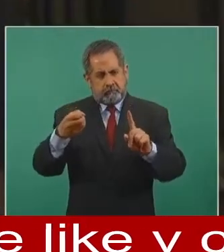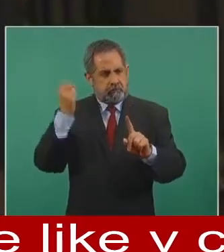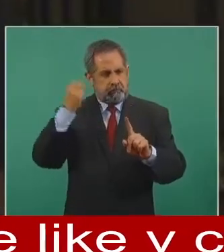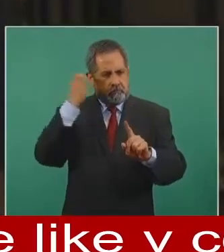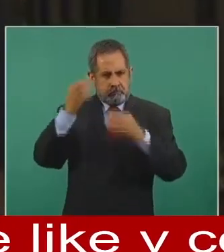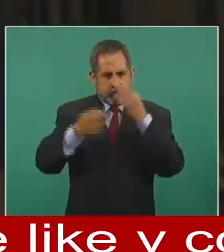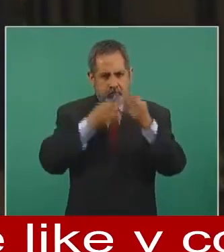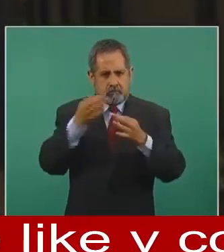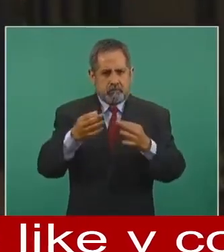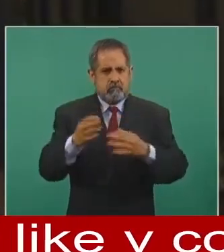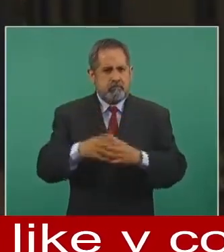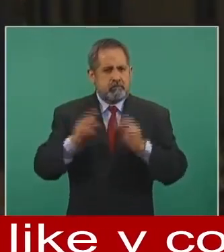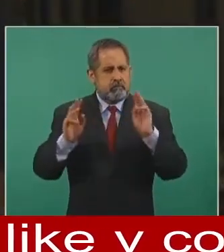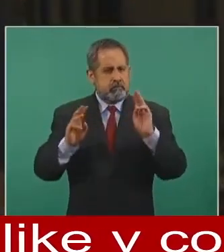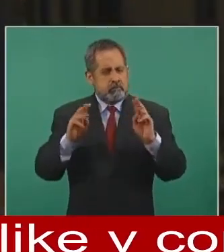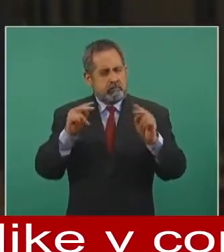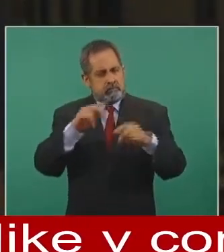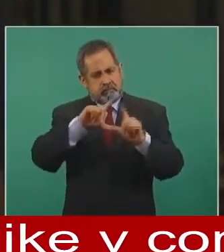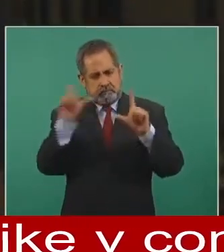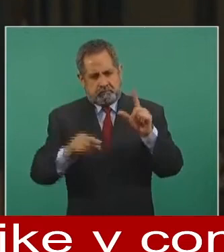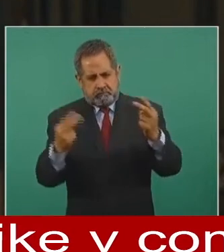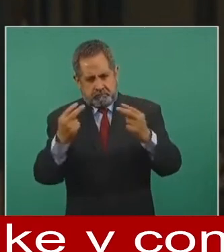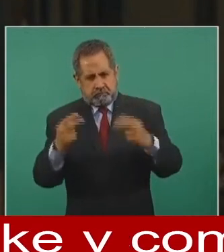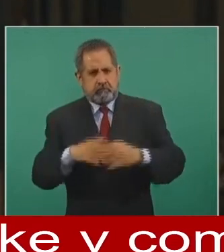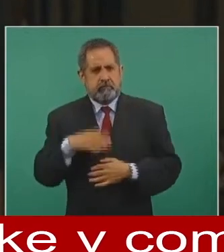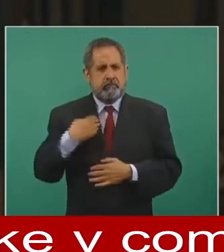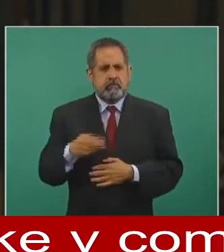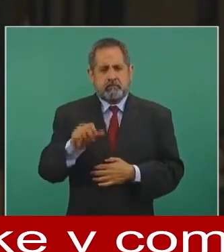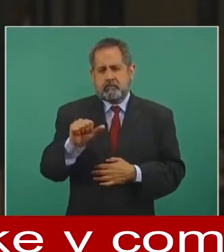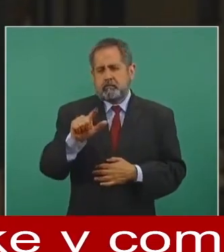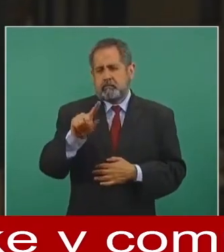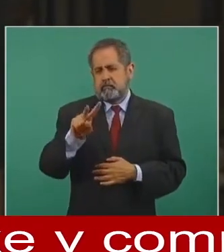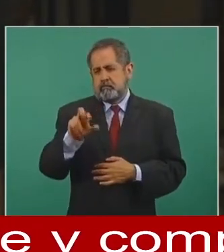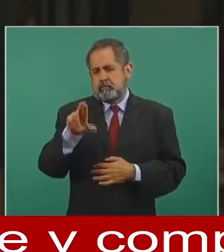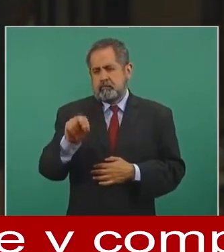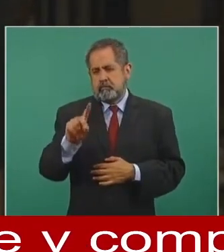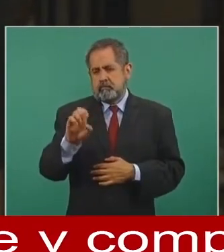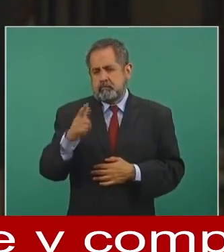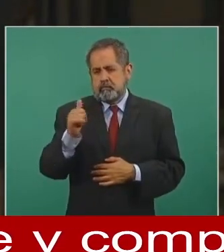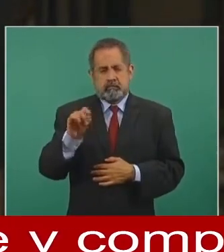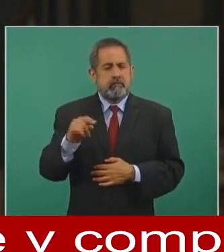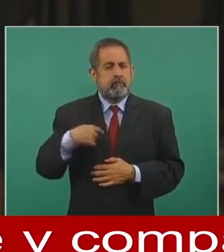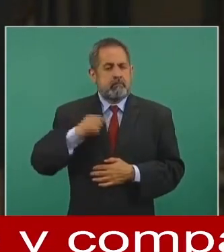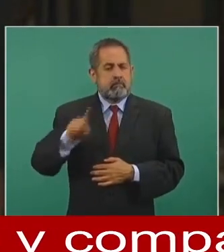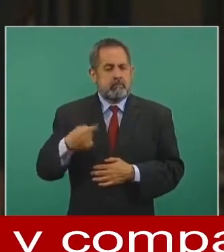conferencia de prensa en todo el país. Mi nombre es Álvaro Delgado,